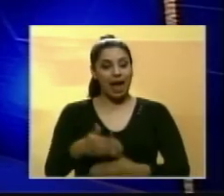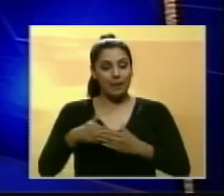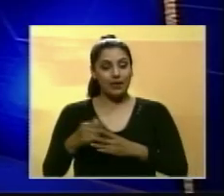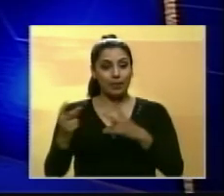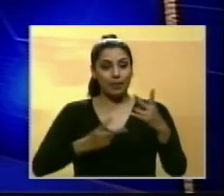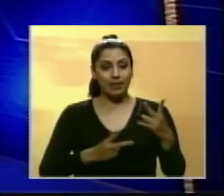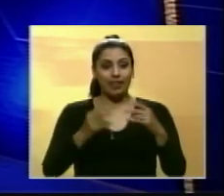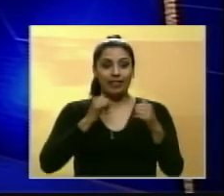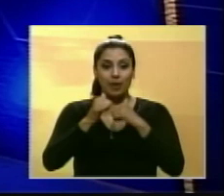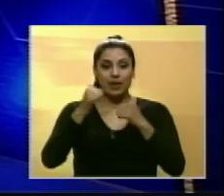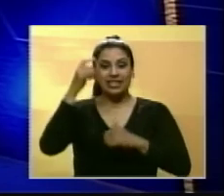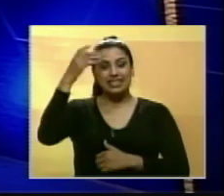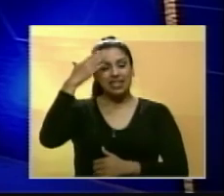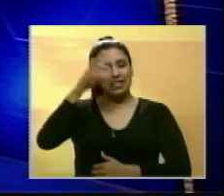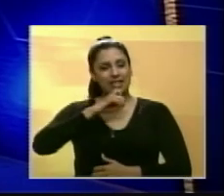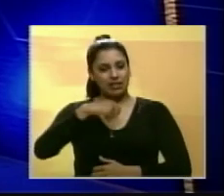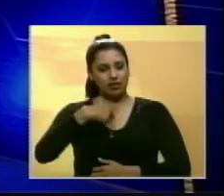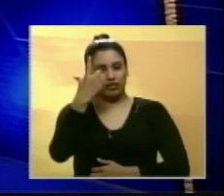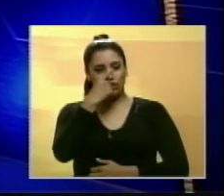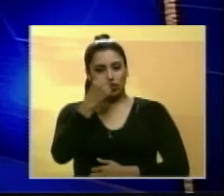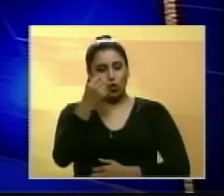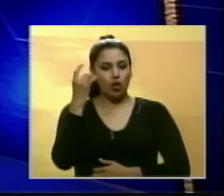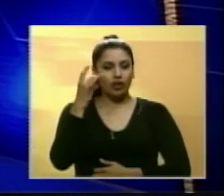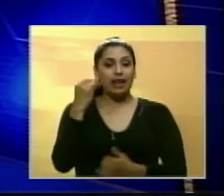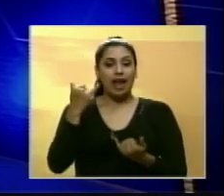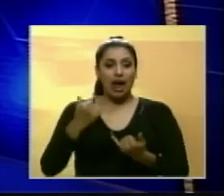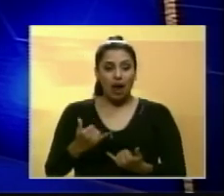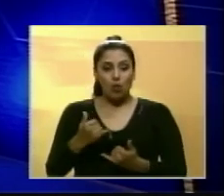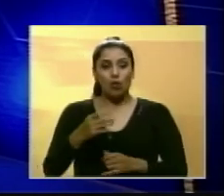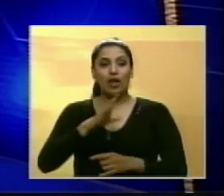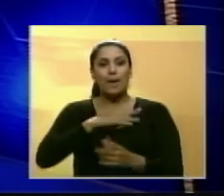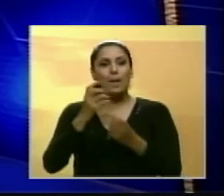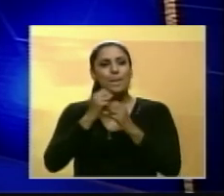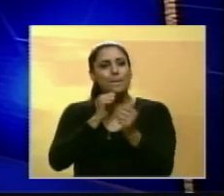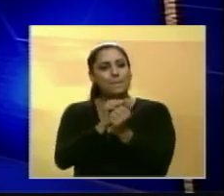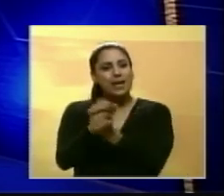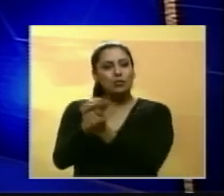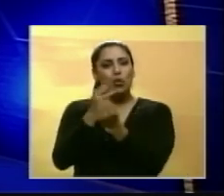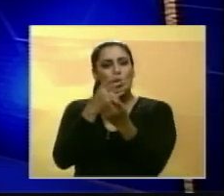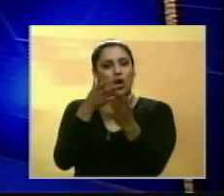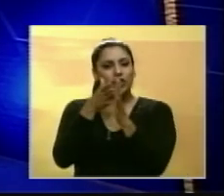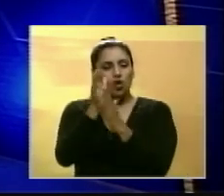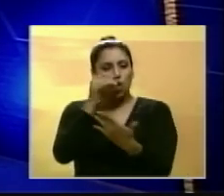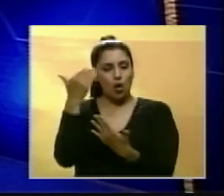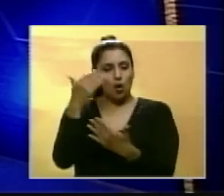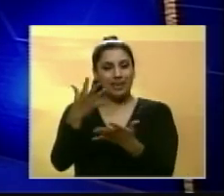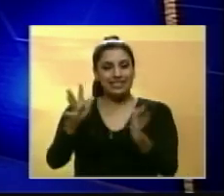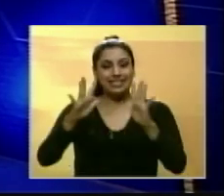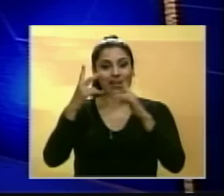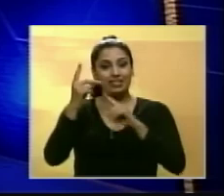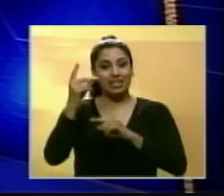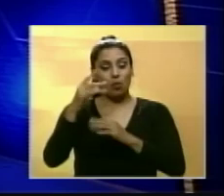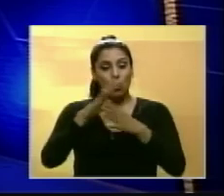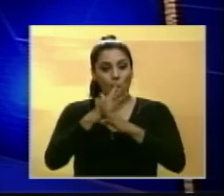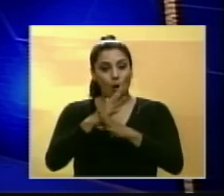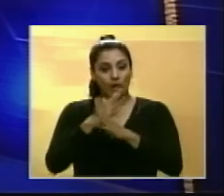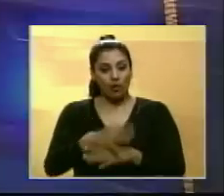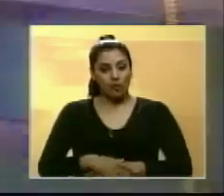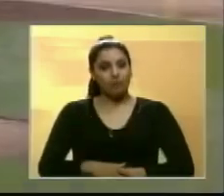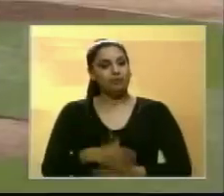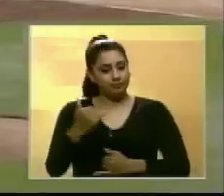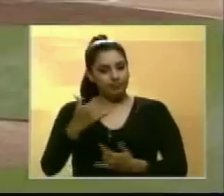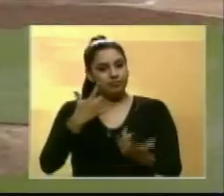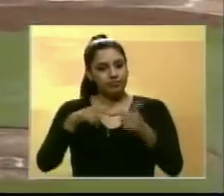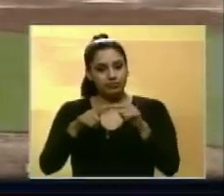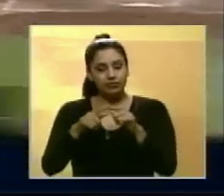Amigos, bienvenidos a los deportes. Les saluda Tony Cittadino. Comenzamos con béisbol de Grandes Ligas, contándoles que este lunes Héctor Rondón salvó el segundo juego de la temporada. Vamos